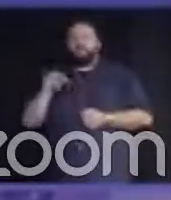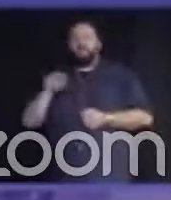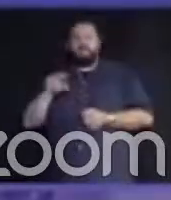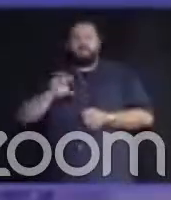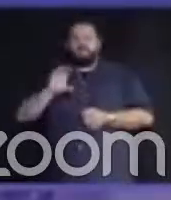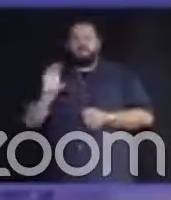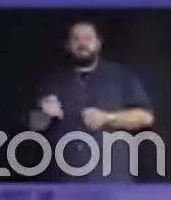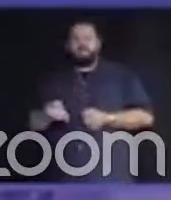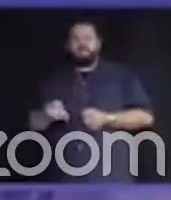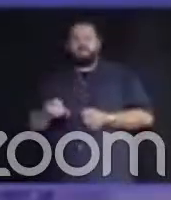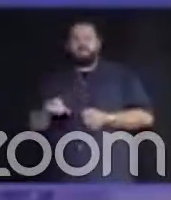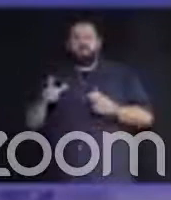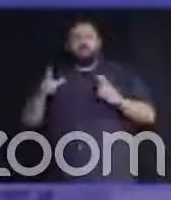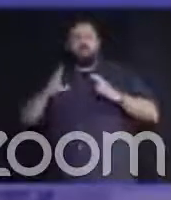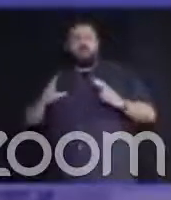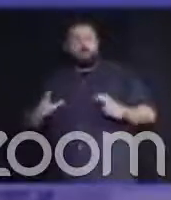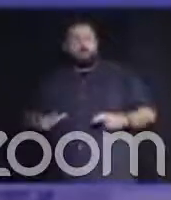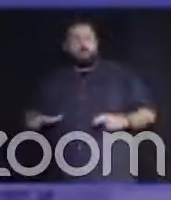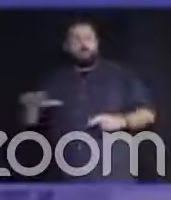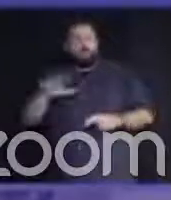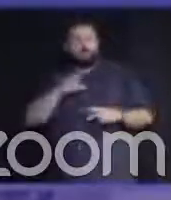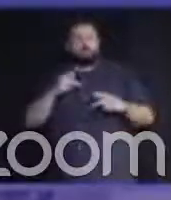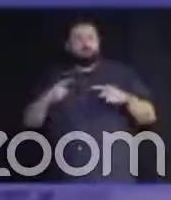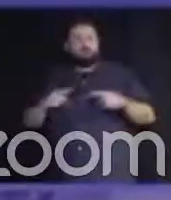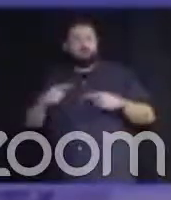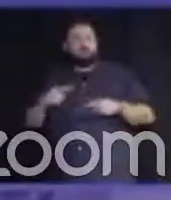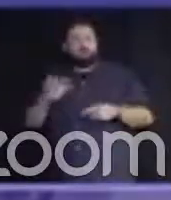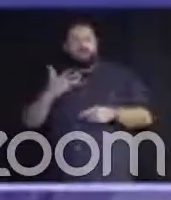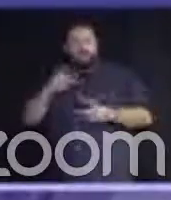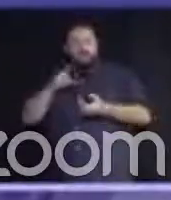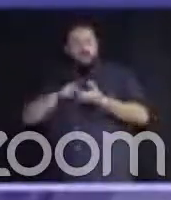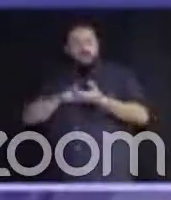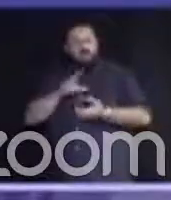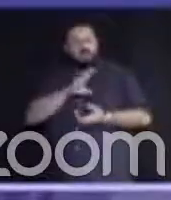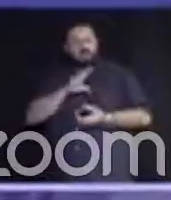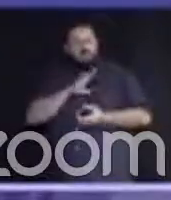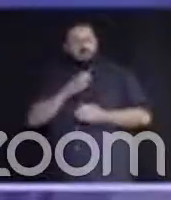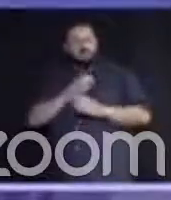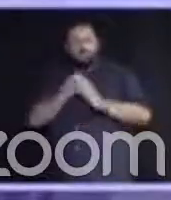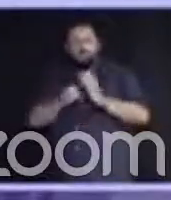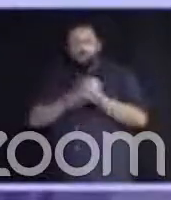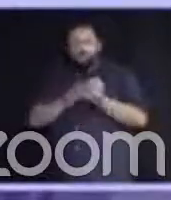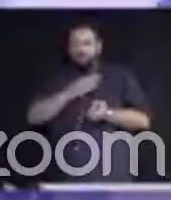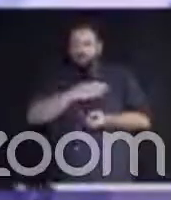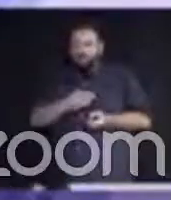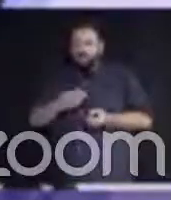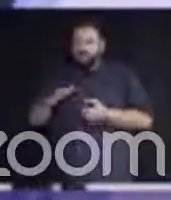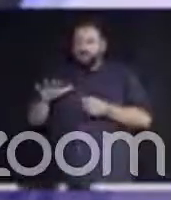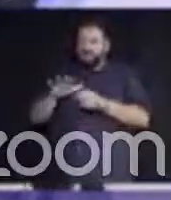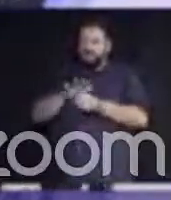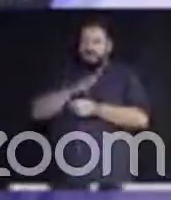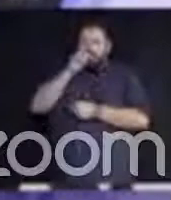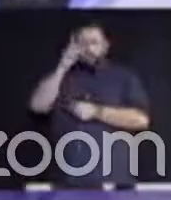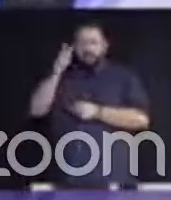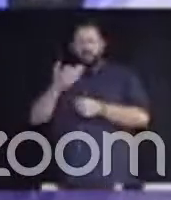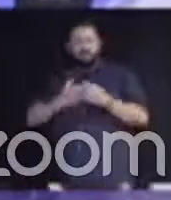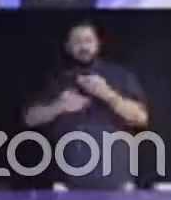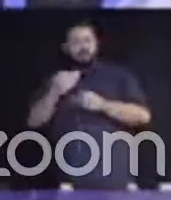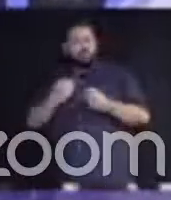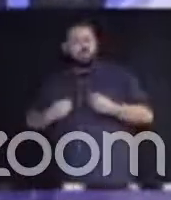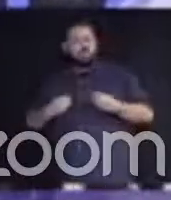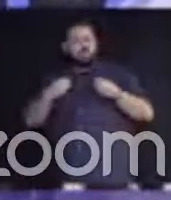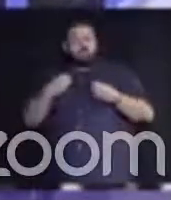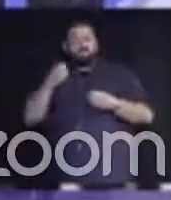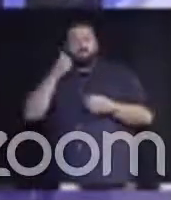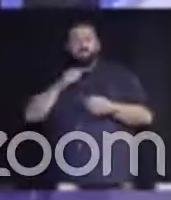cierto. Los humanos tenemos cosas muy buenas. Estamos llenos de luz, porque cuando vivimos algo bueno, lo primero